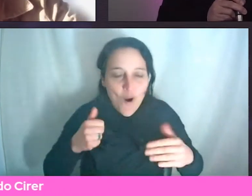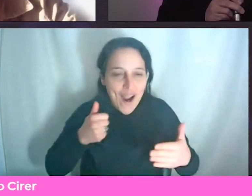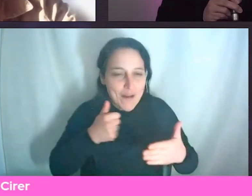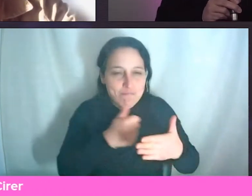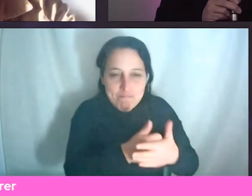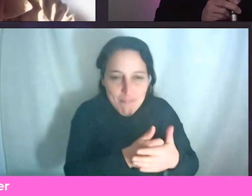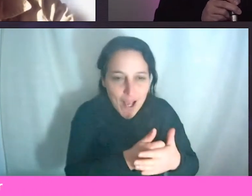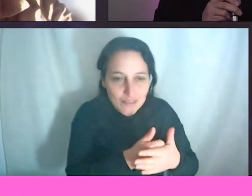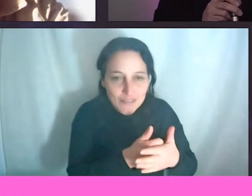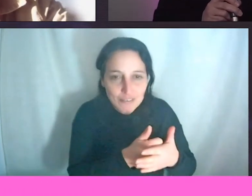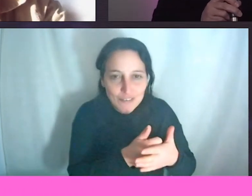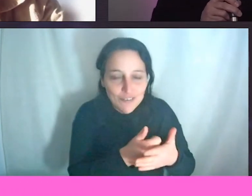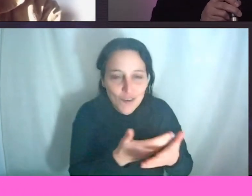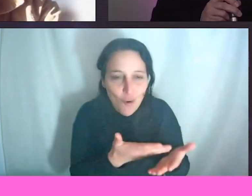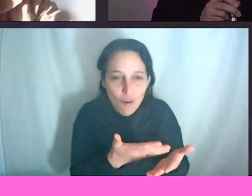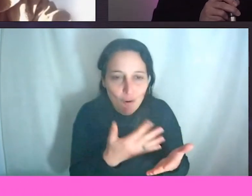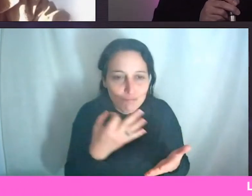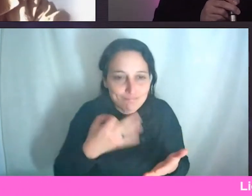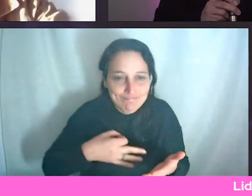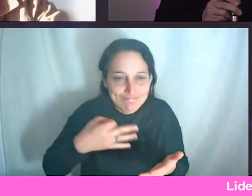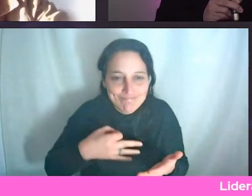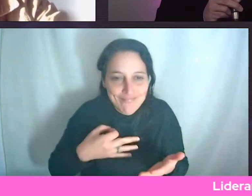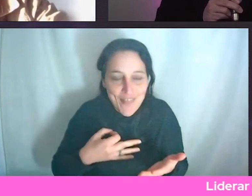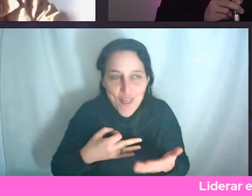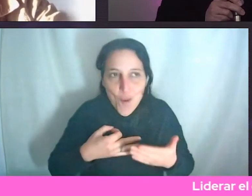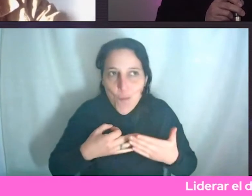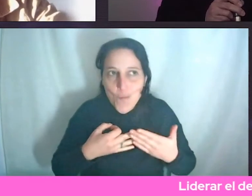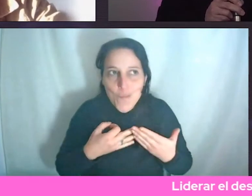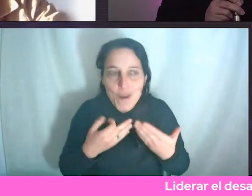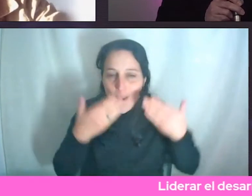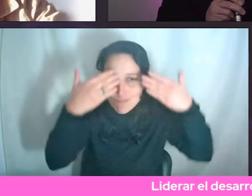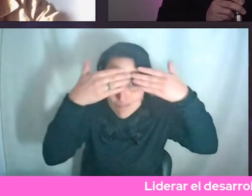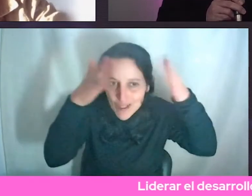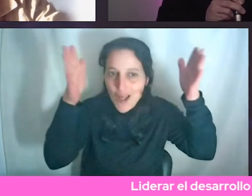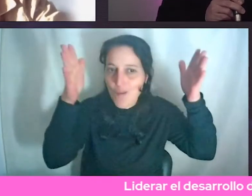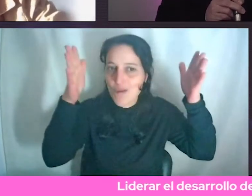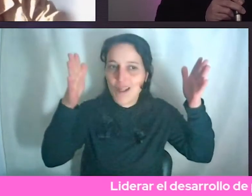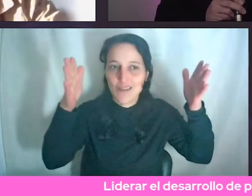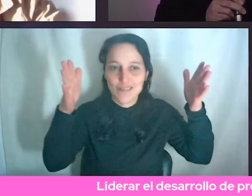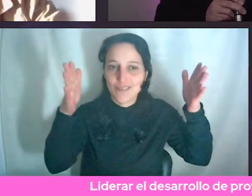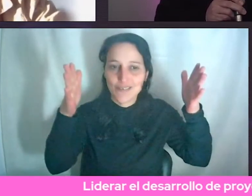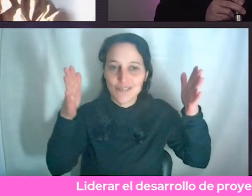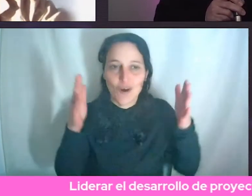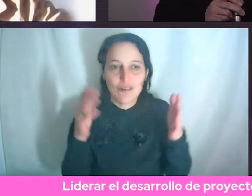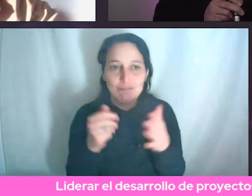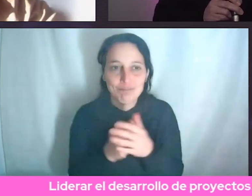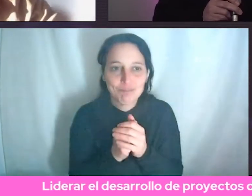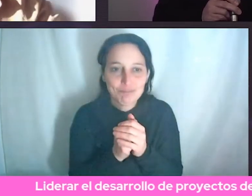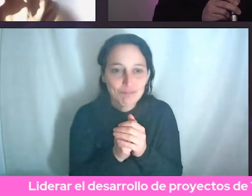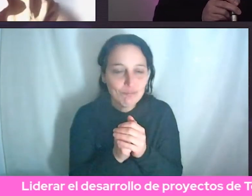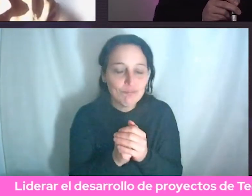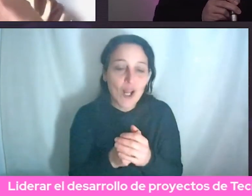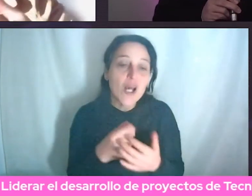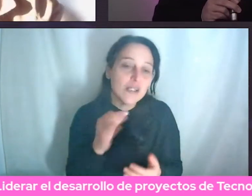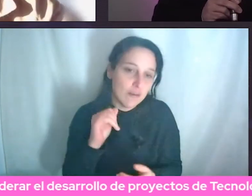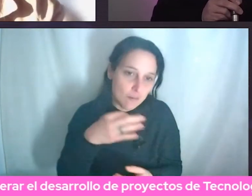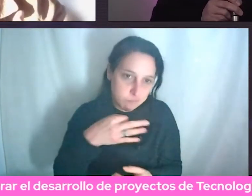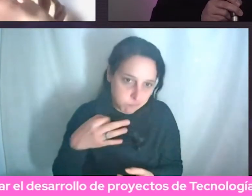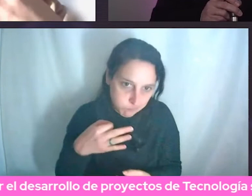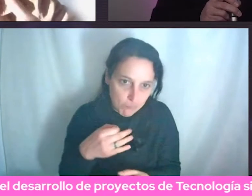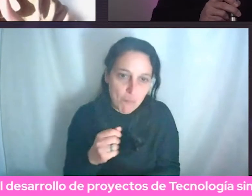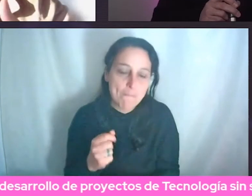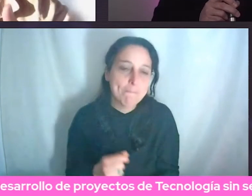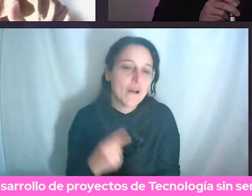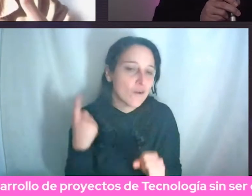tenés que nada, estar abierto a un montón de cosas, ¿sí? Es imposible llevar a cabo, o sea, el conocimiento real sobre